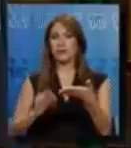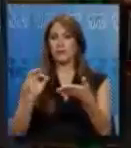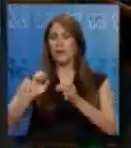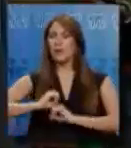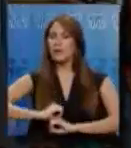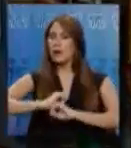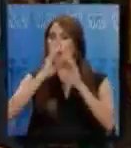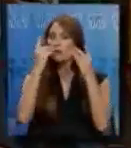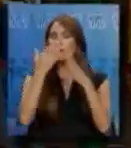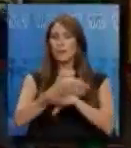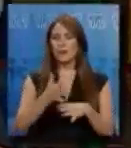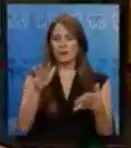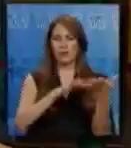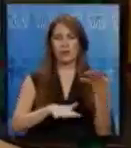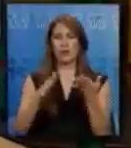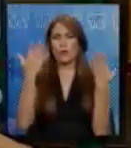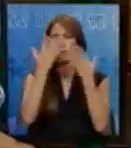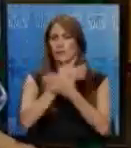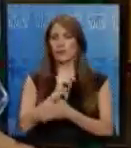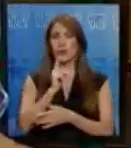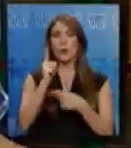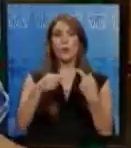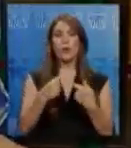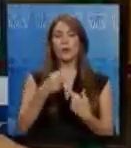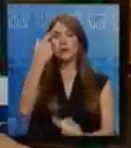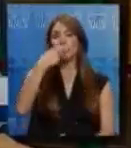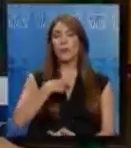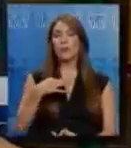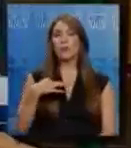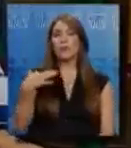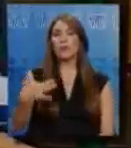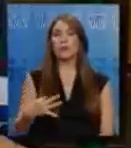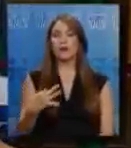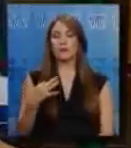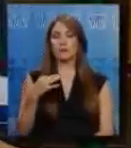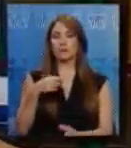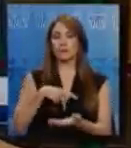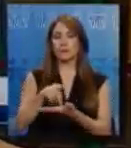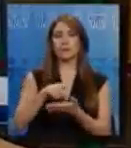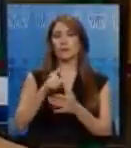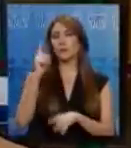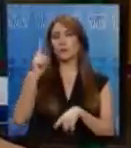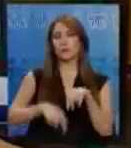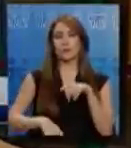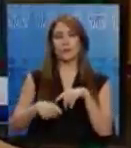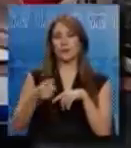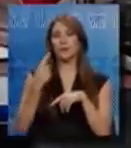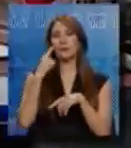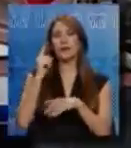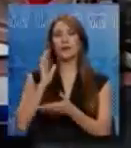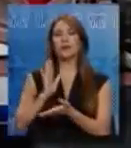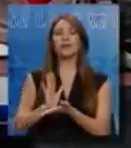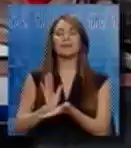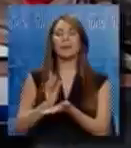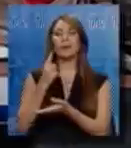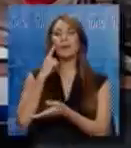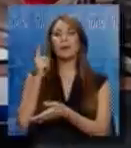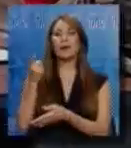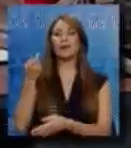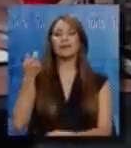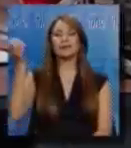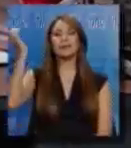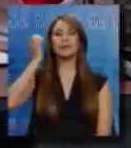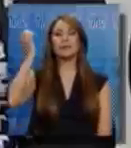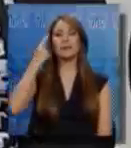las personas que tienen seguro voluntario no aportan para el seguro de desempleo, entonces no pueden tener seguro de desempleo. Sin embargo, en Avanza señalan